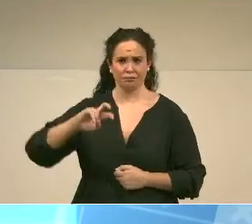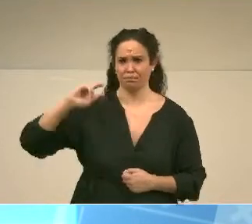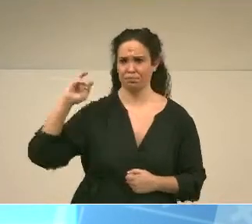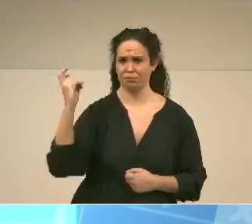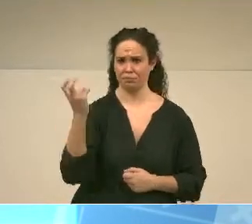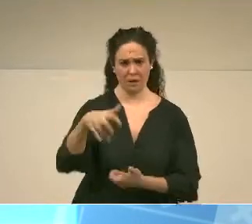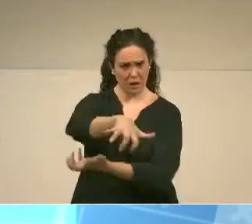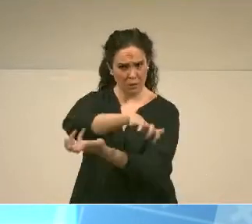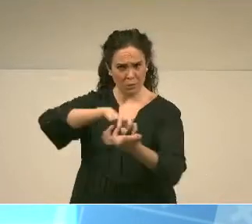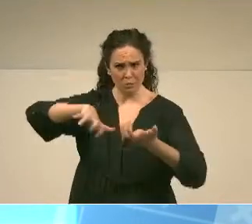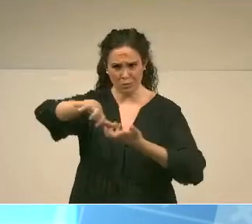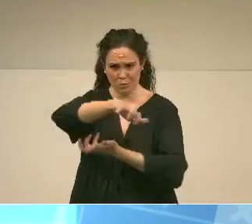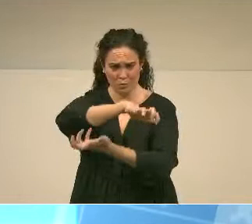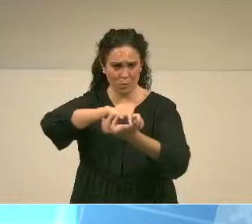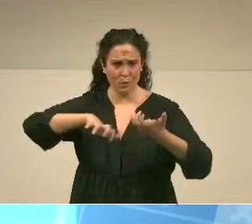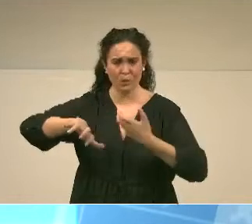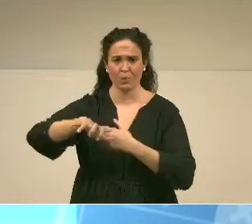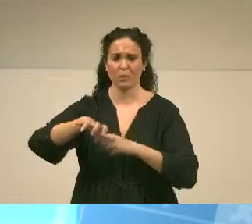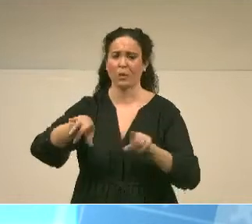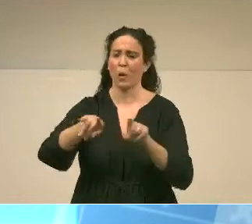daudela, elkartasunaren aurkakoak,